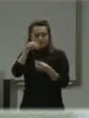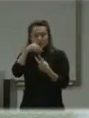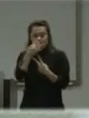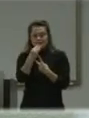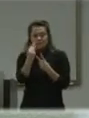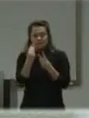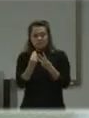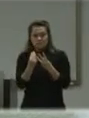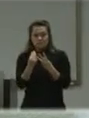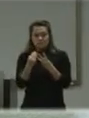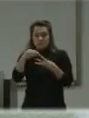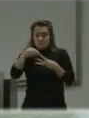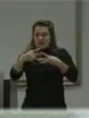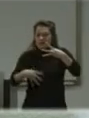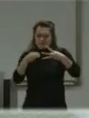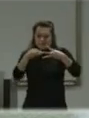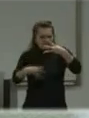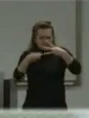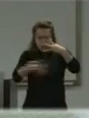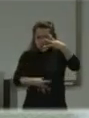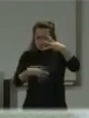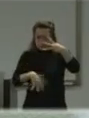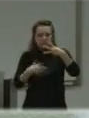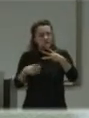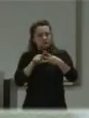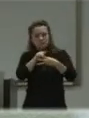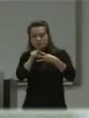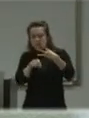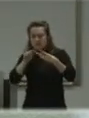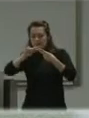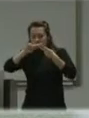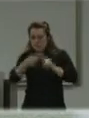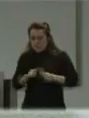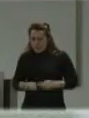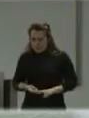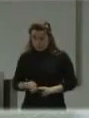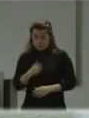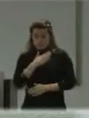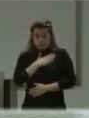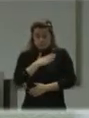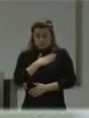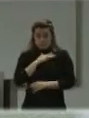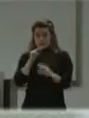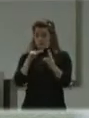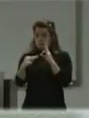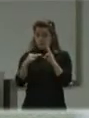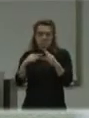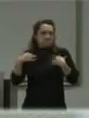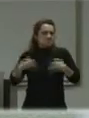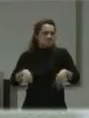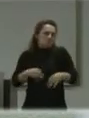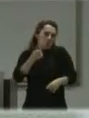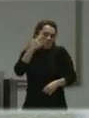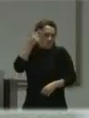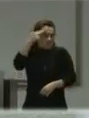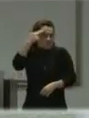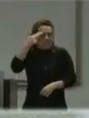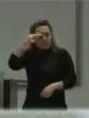dimensiones muy muy muy grandes es pues a mi forma de ver muy sencilla